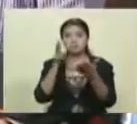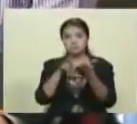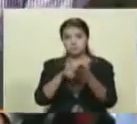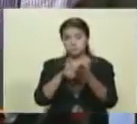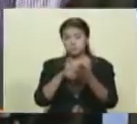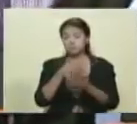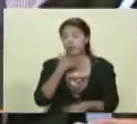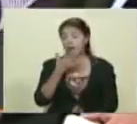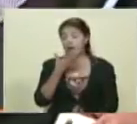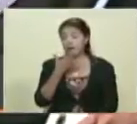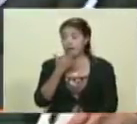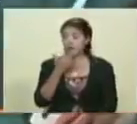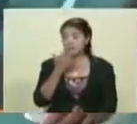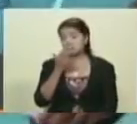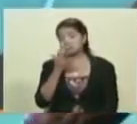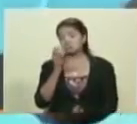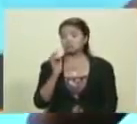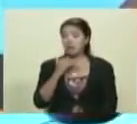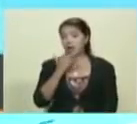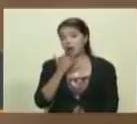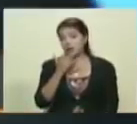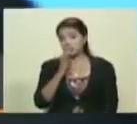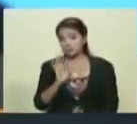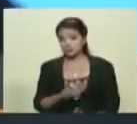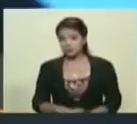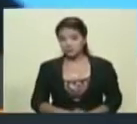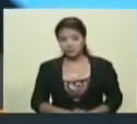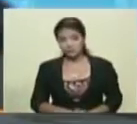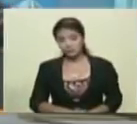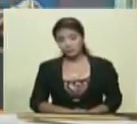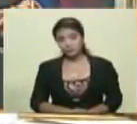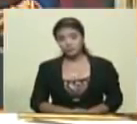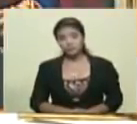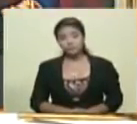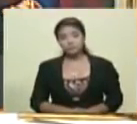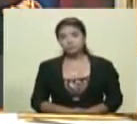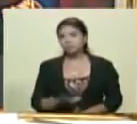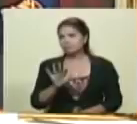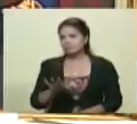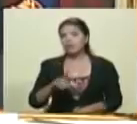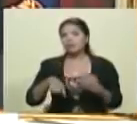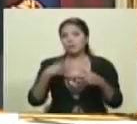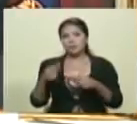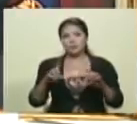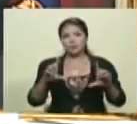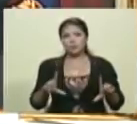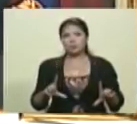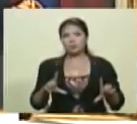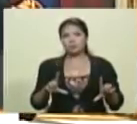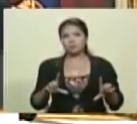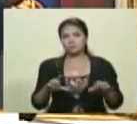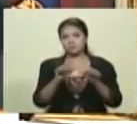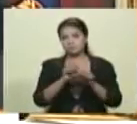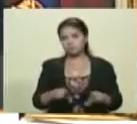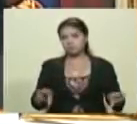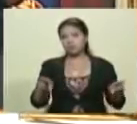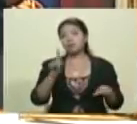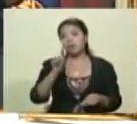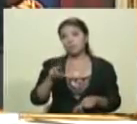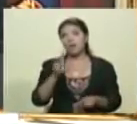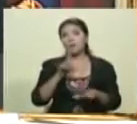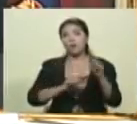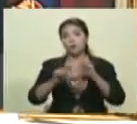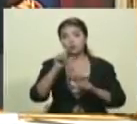Algodón, ¿oíste? Algodón. Y así, en general, después yo lo dejo aquí guindado y también por